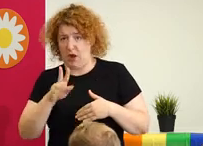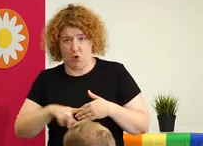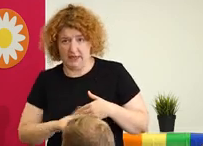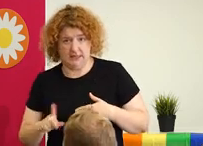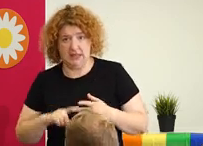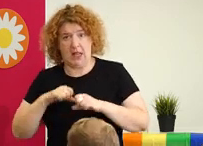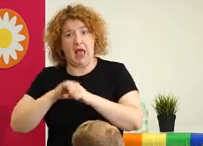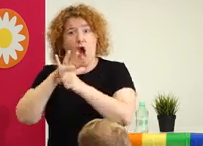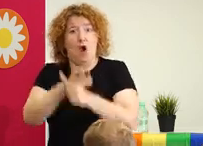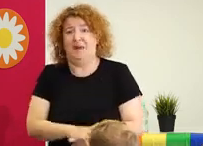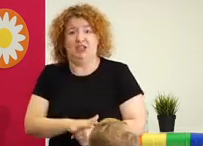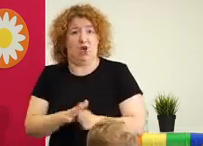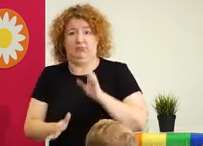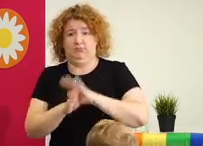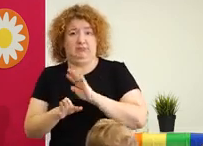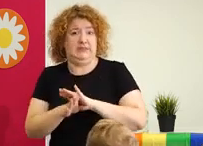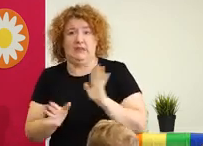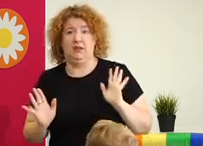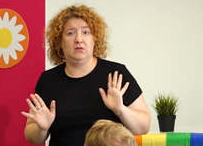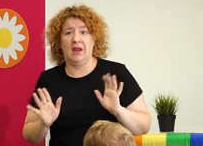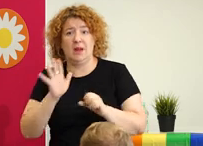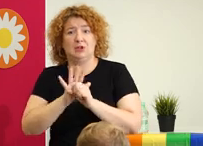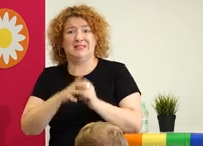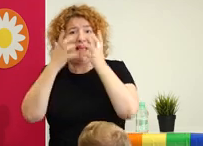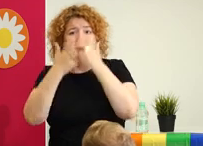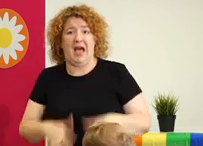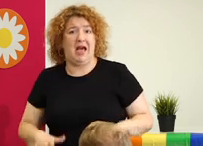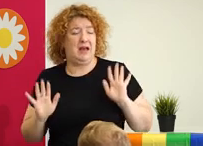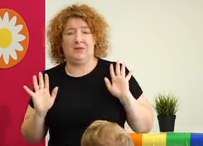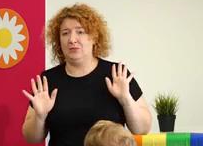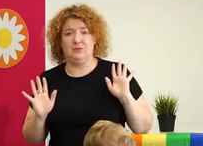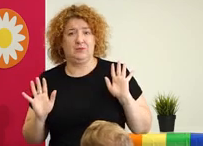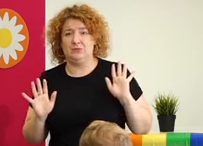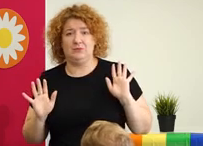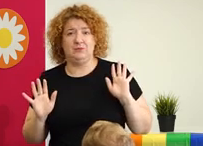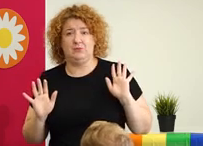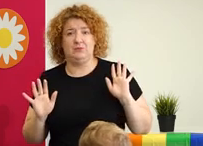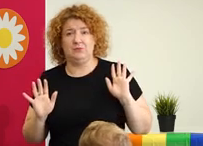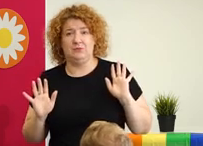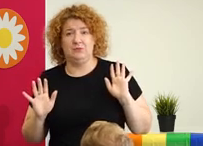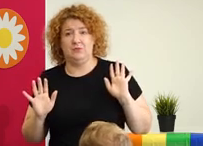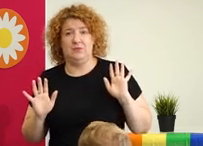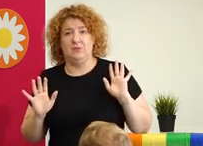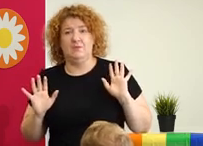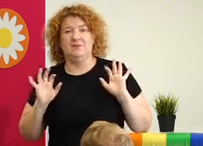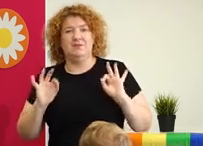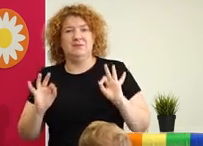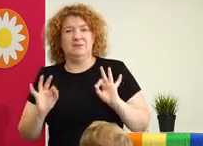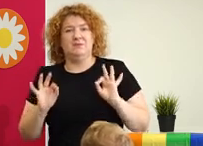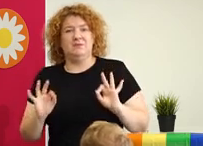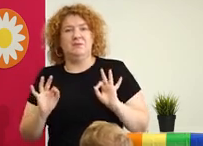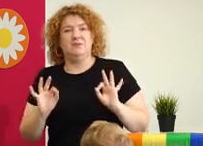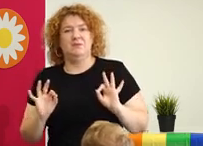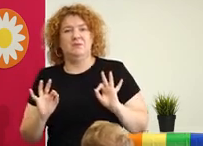tampoco la opresión es una moda. La opresión es estructural y tiene que ver también con un mundo que